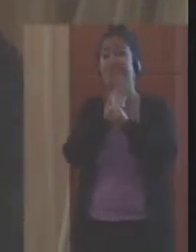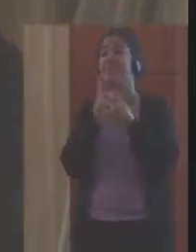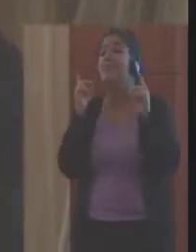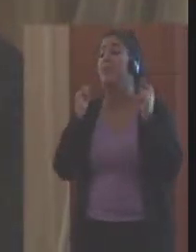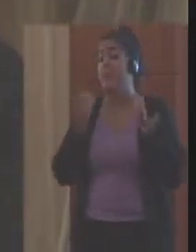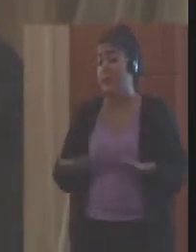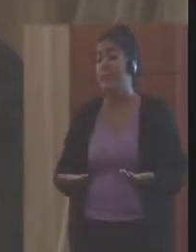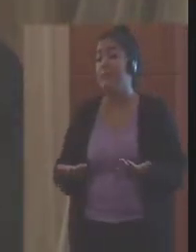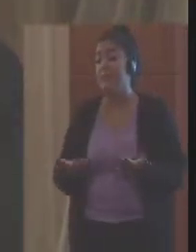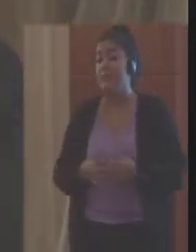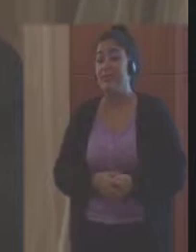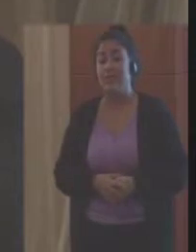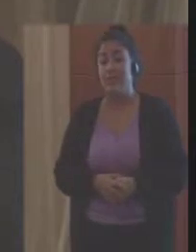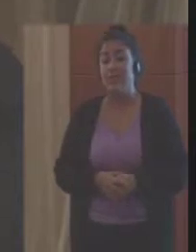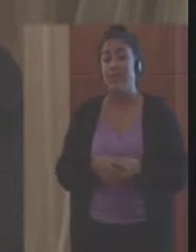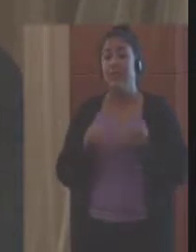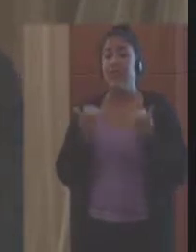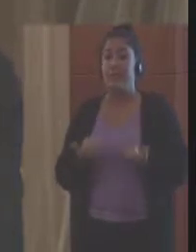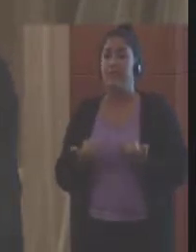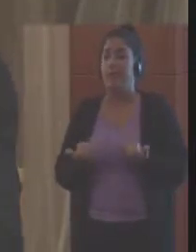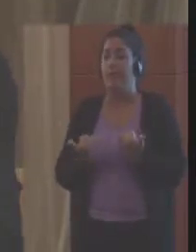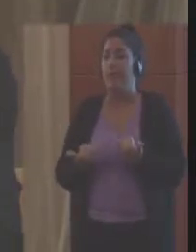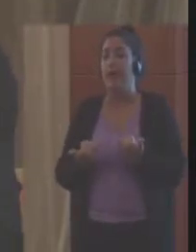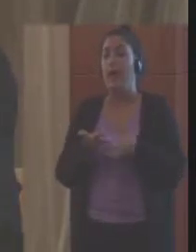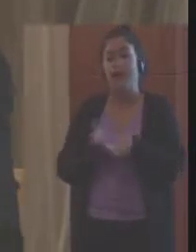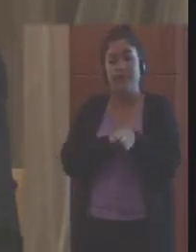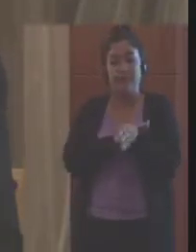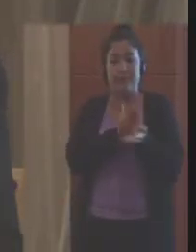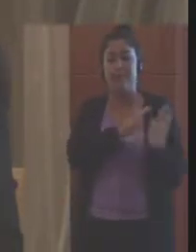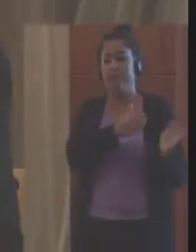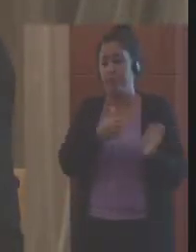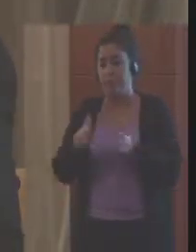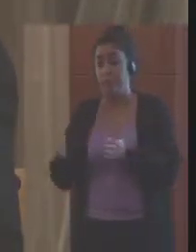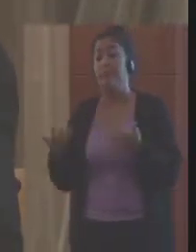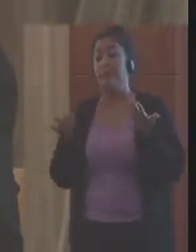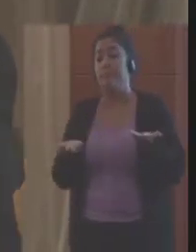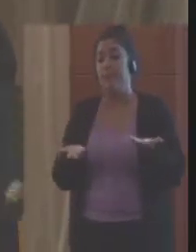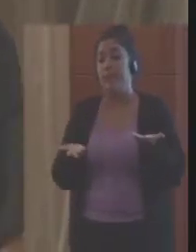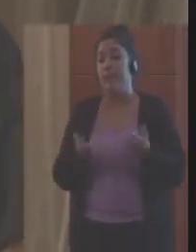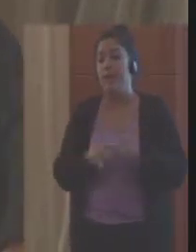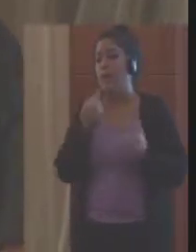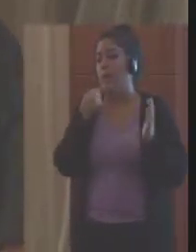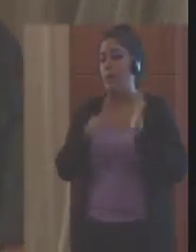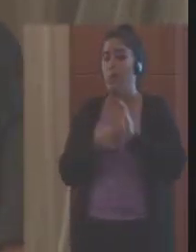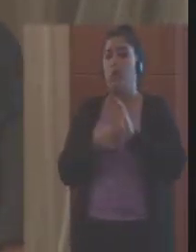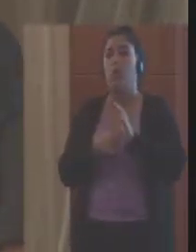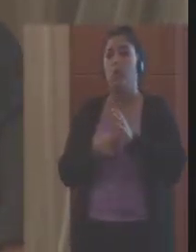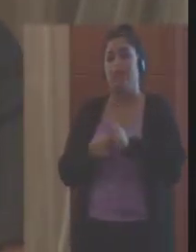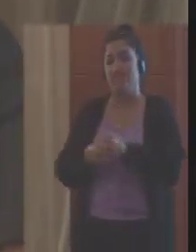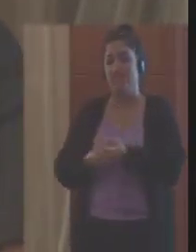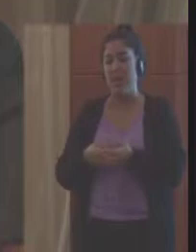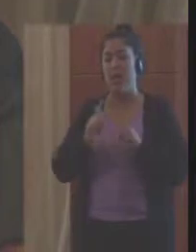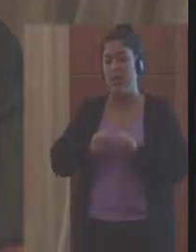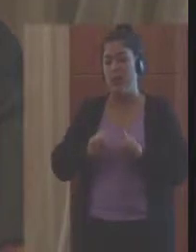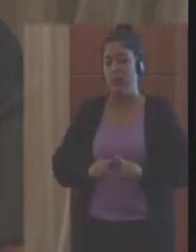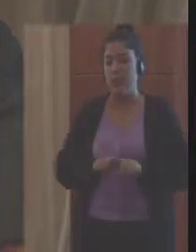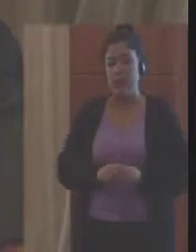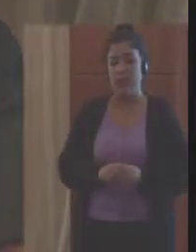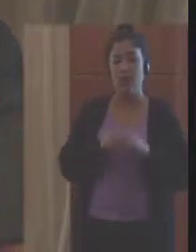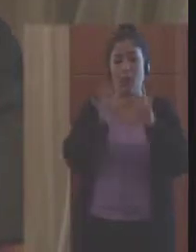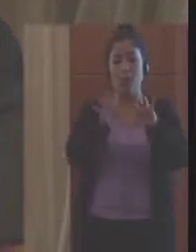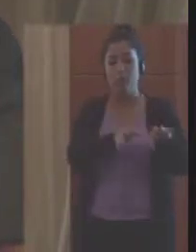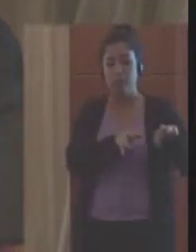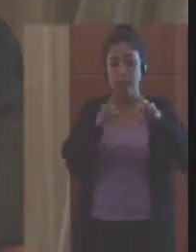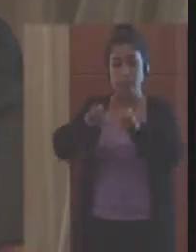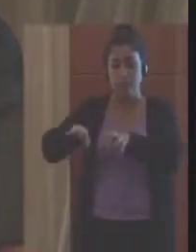nosotros en áreas vulnerables the preubicamos, heavy-duty prelocalizamos equipment would equipos, be in the equipos area, de maquinaria and they're able to pesada clear, para que critical estén en el roads and área so on. y